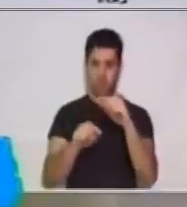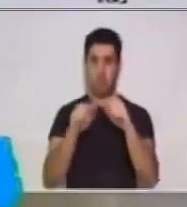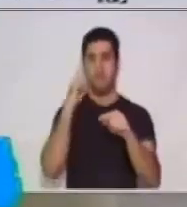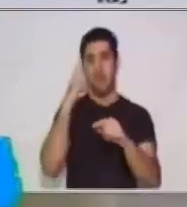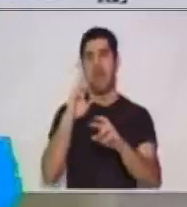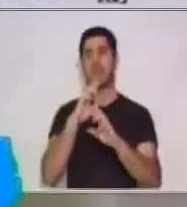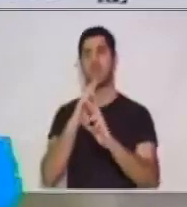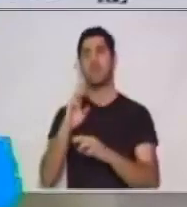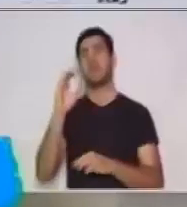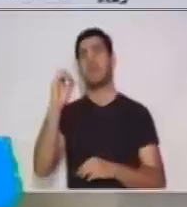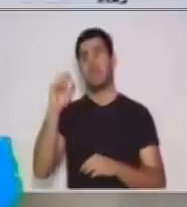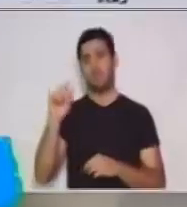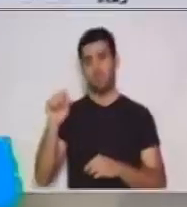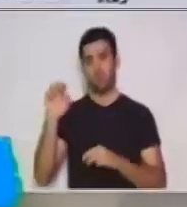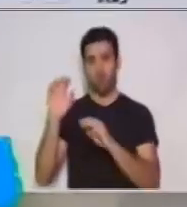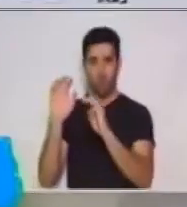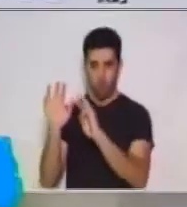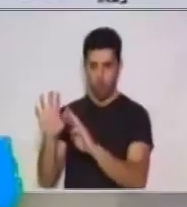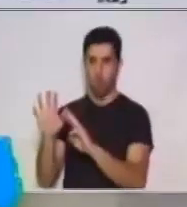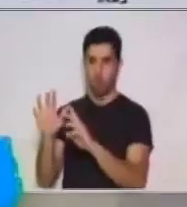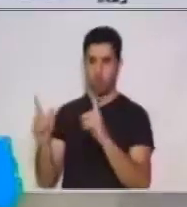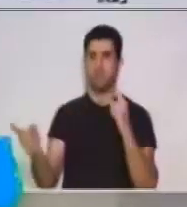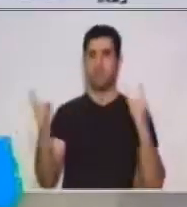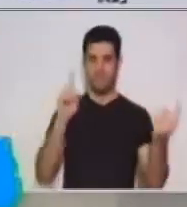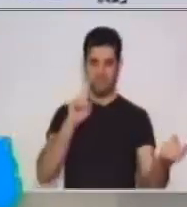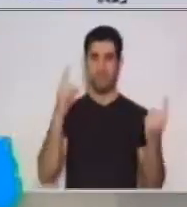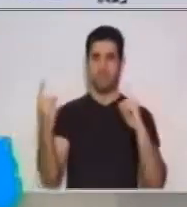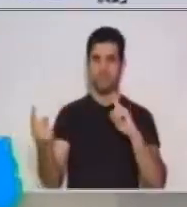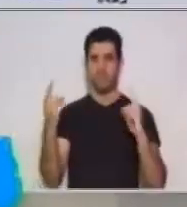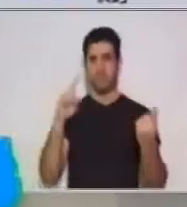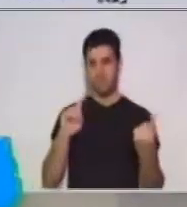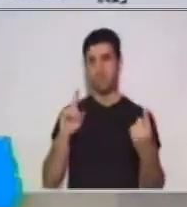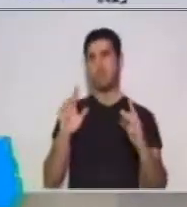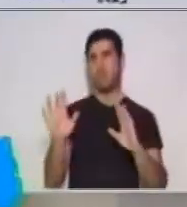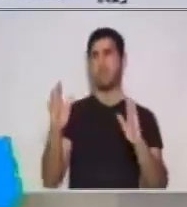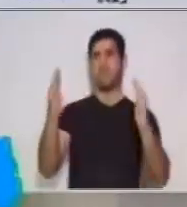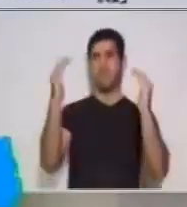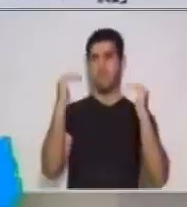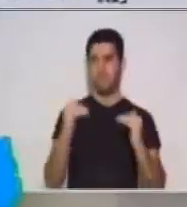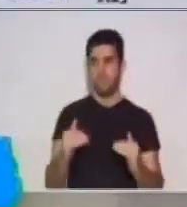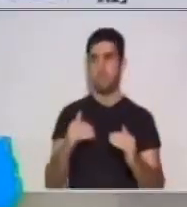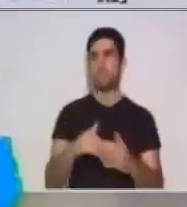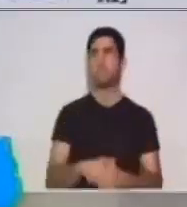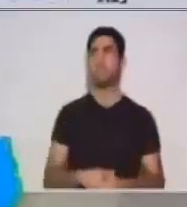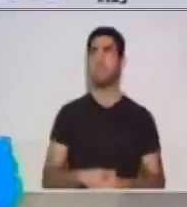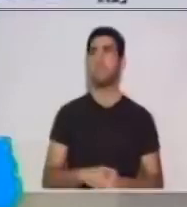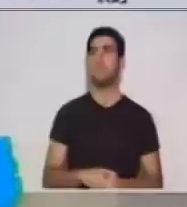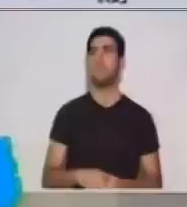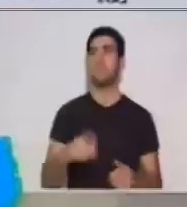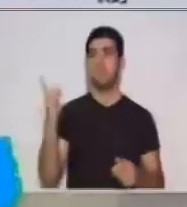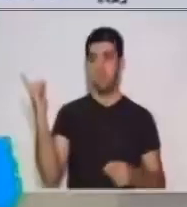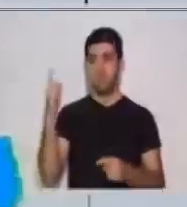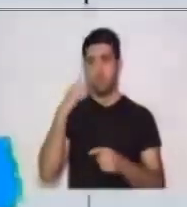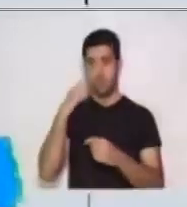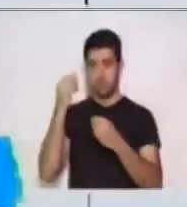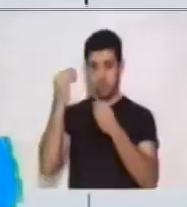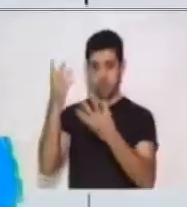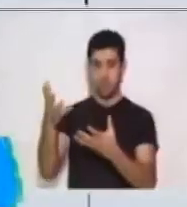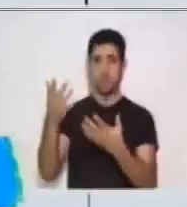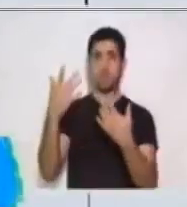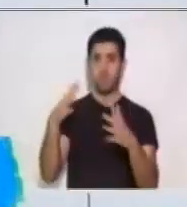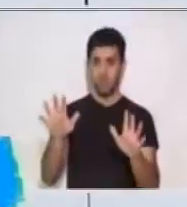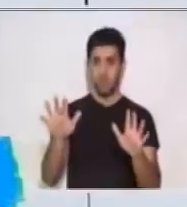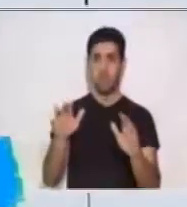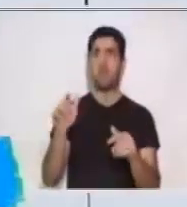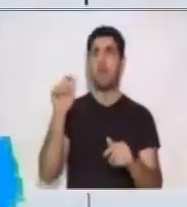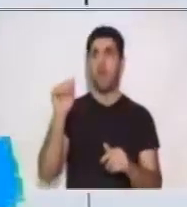100. Esta es una información que nos va a servir. Entonces, con esta información que tenemos, vamos